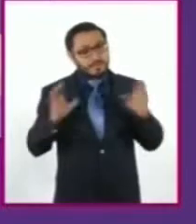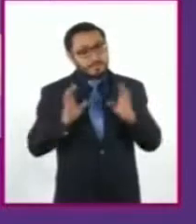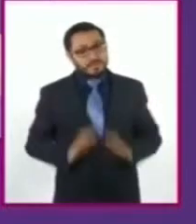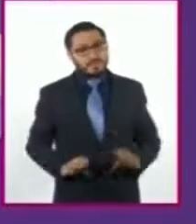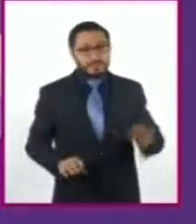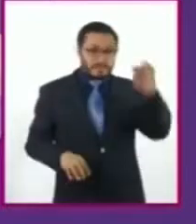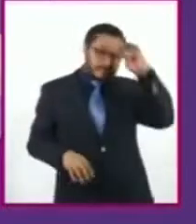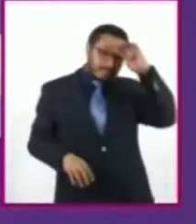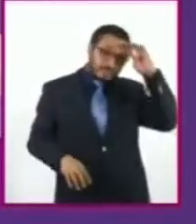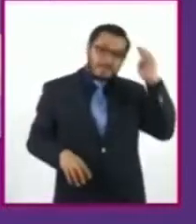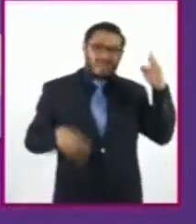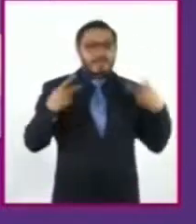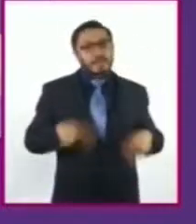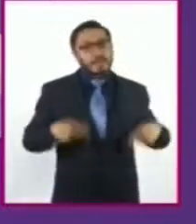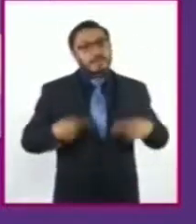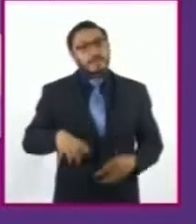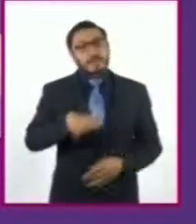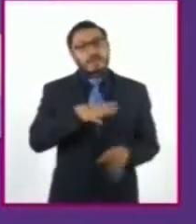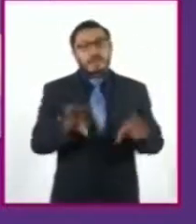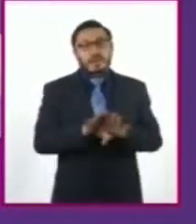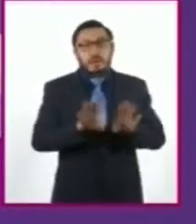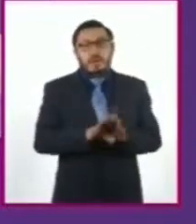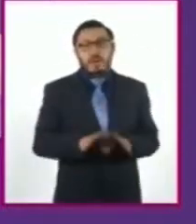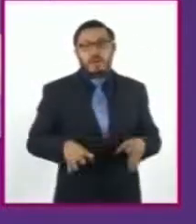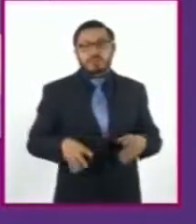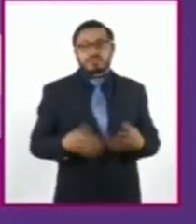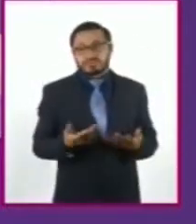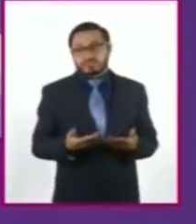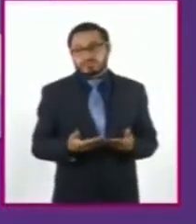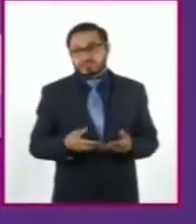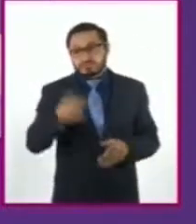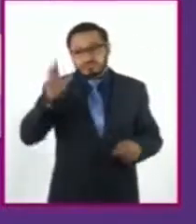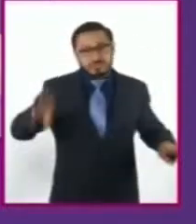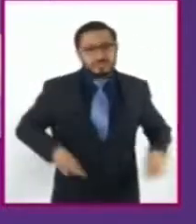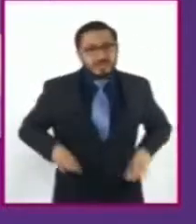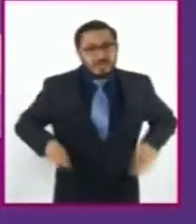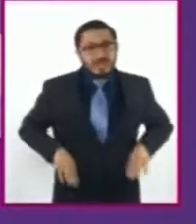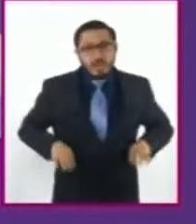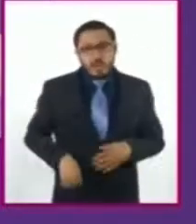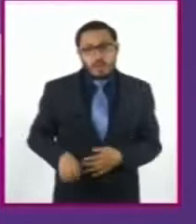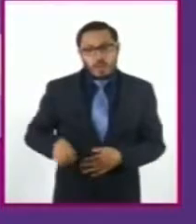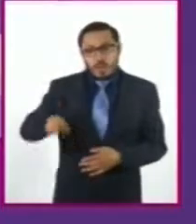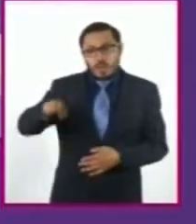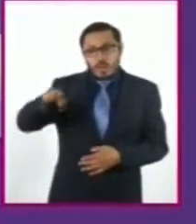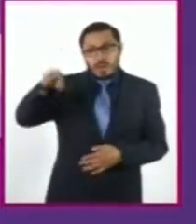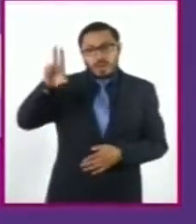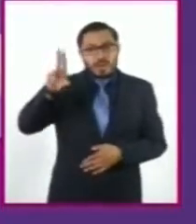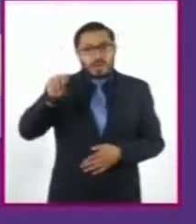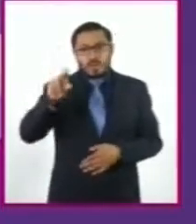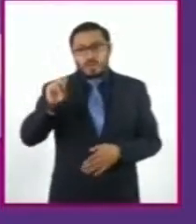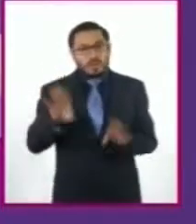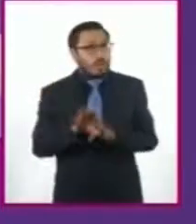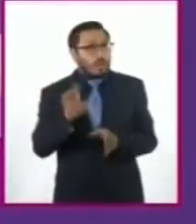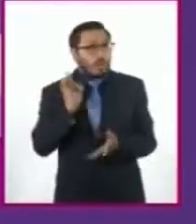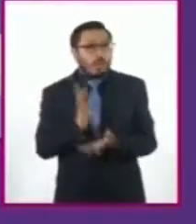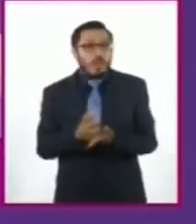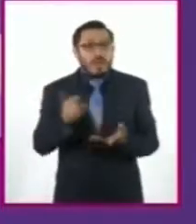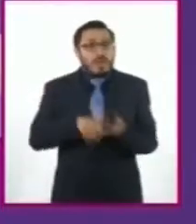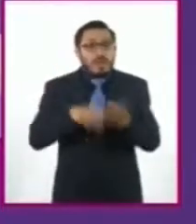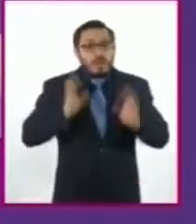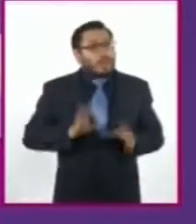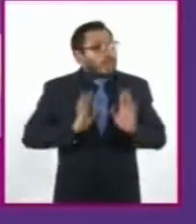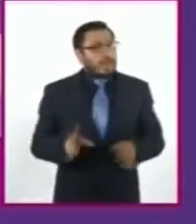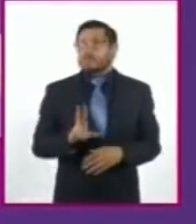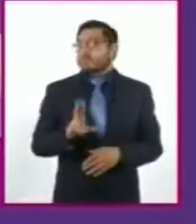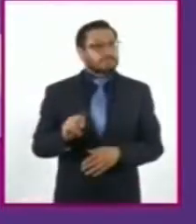seres humanos contamos con un potencial de crecimiento que no se reduce al aspecto físico. El